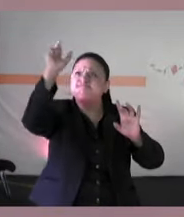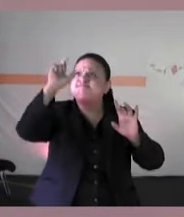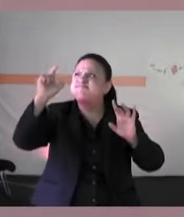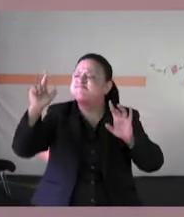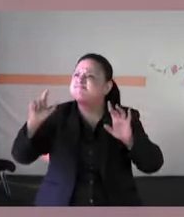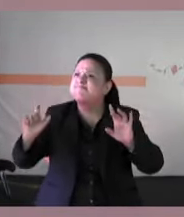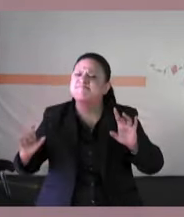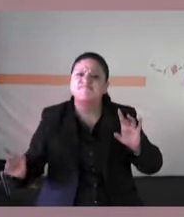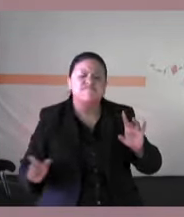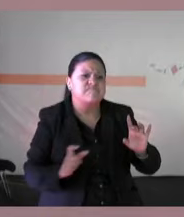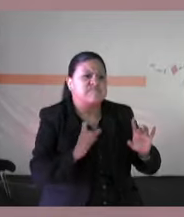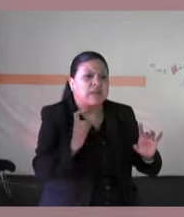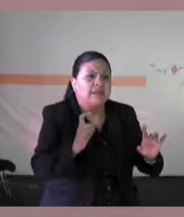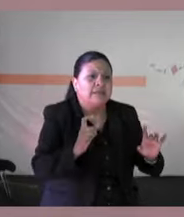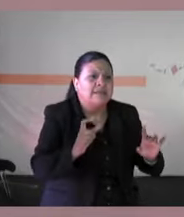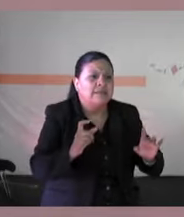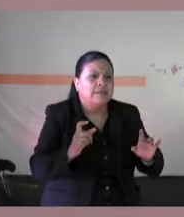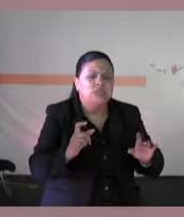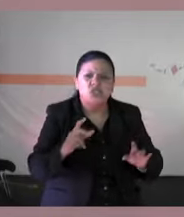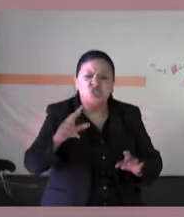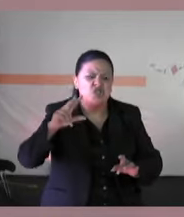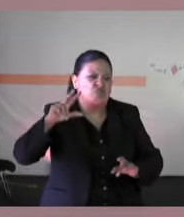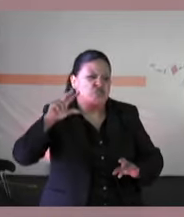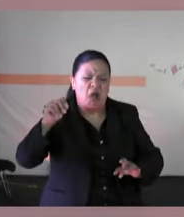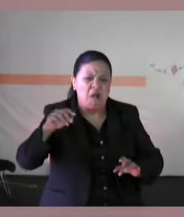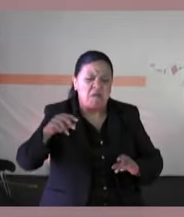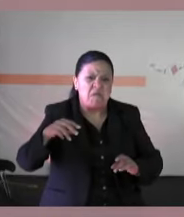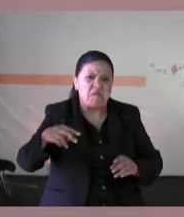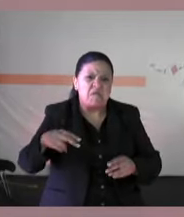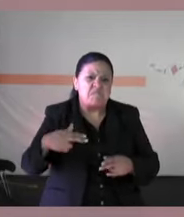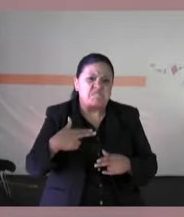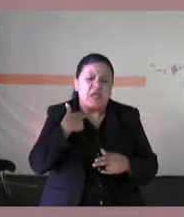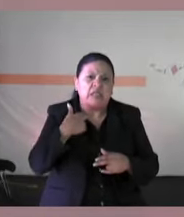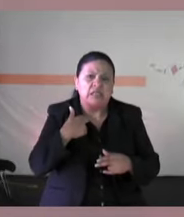con graffiti diciendo no nos maten ni uno menos?